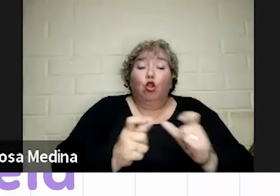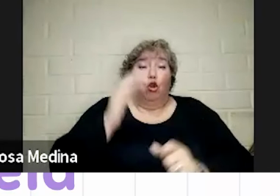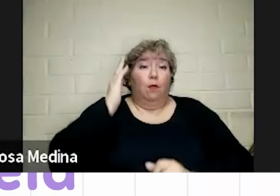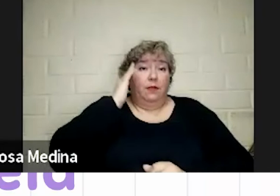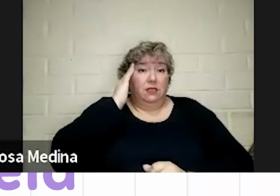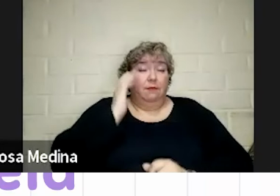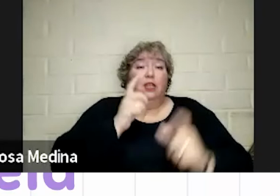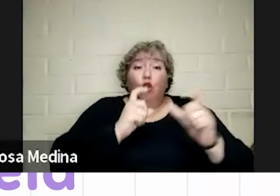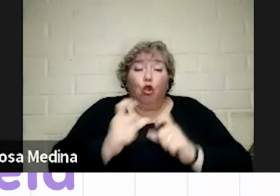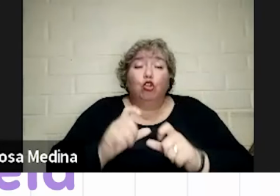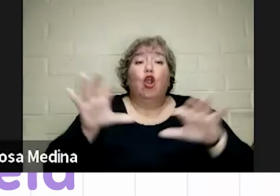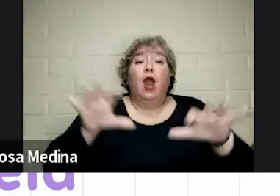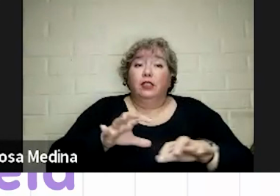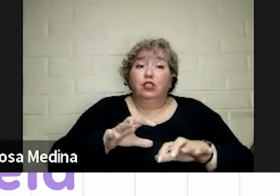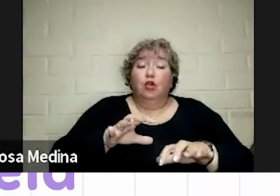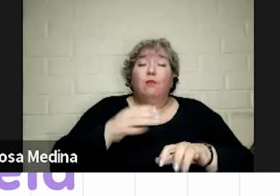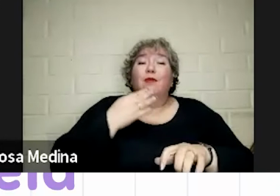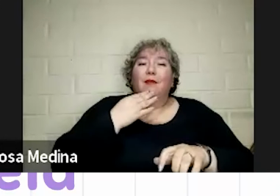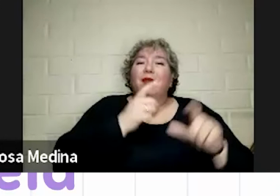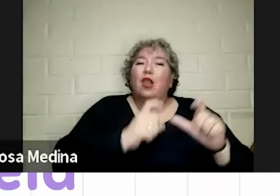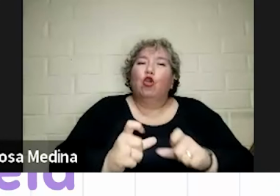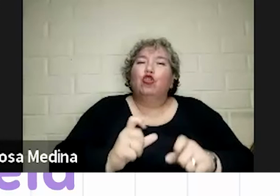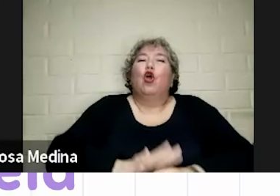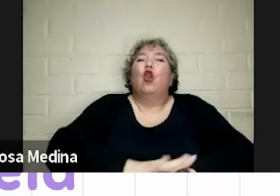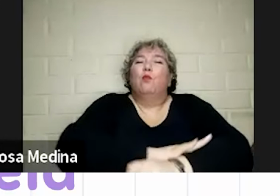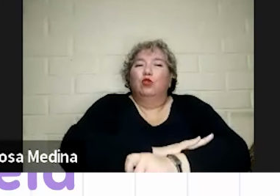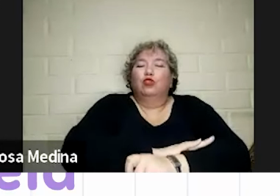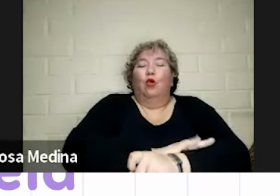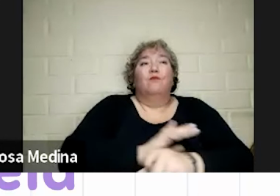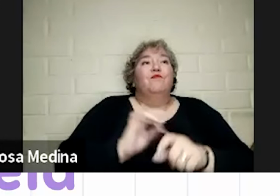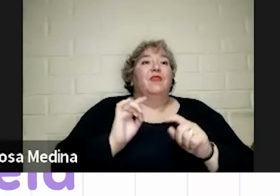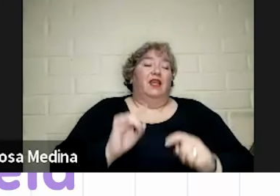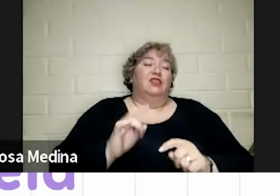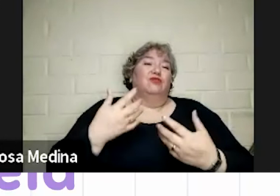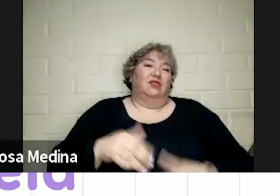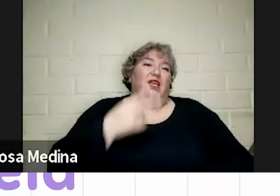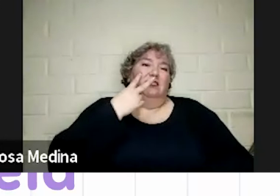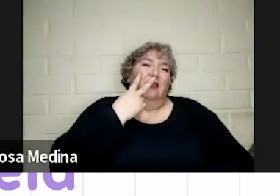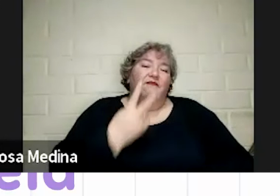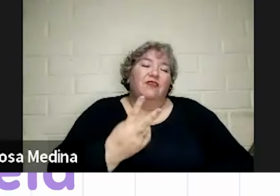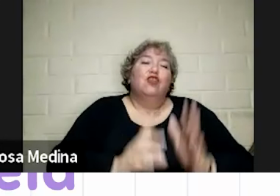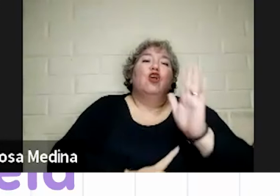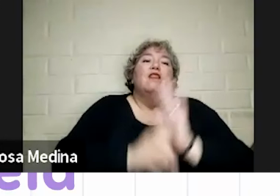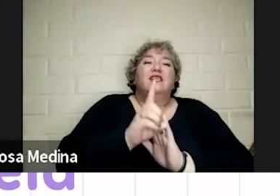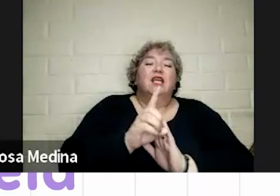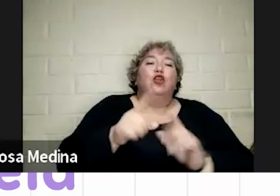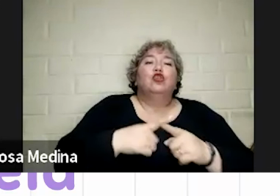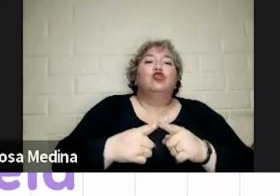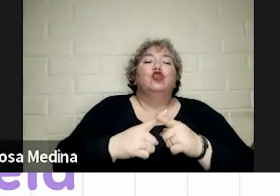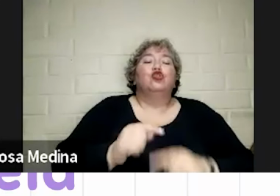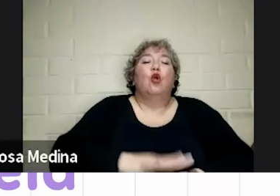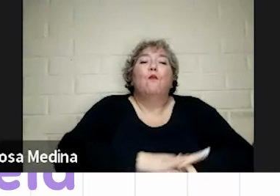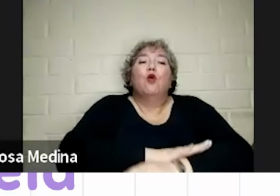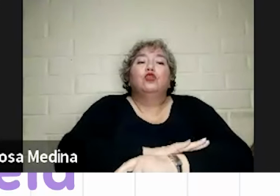pero también control de emociones. Ya se ha visto, esto ya desde el punto de vista del desarrollo socioemocional, que el